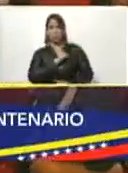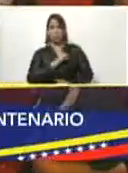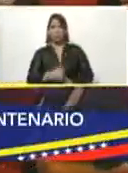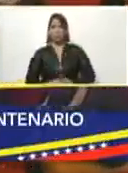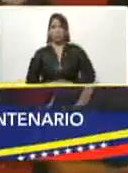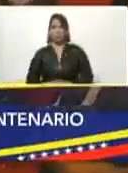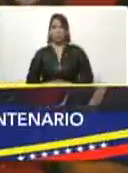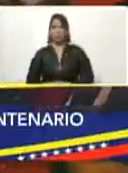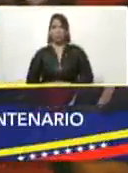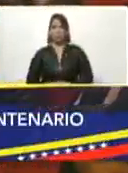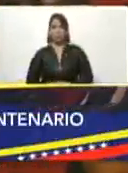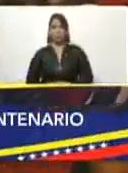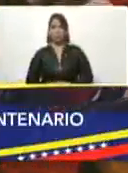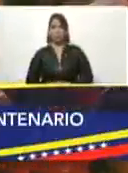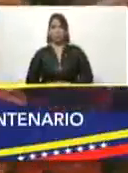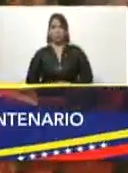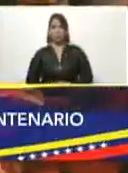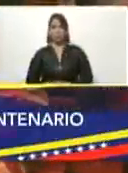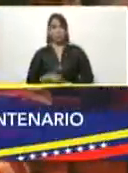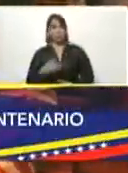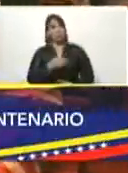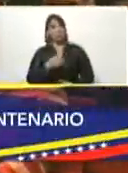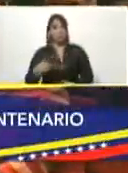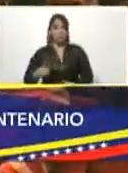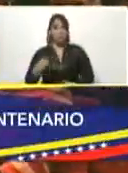El que quiera su chocolate, que se lo gane.